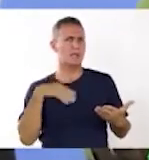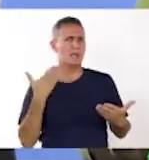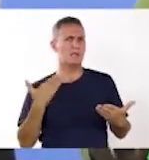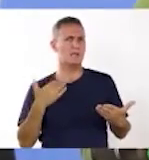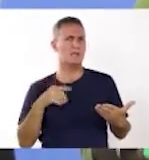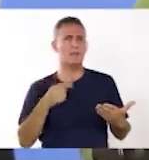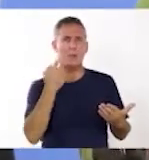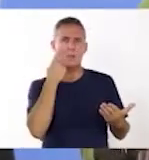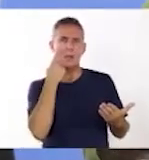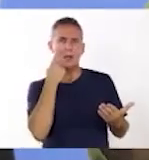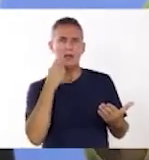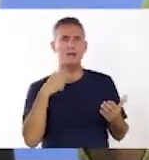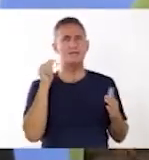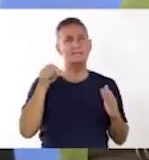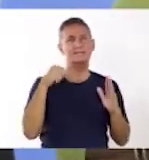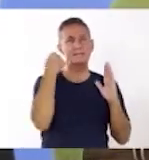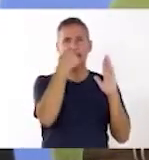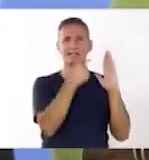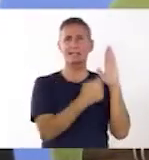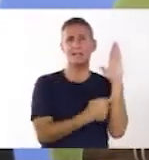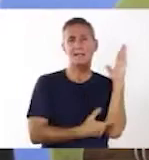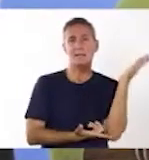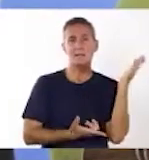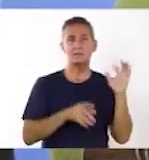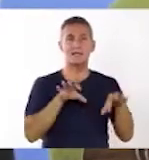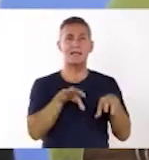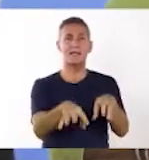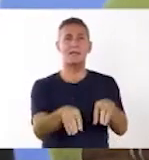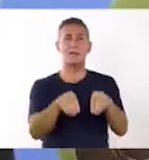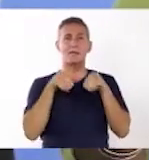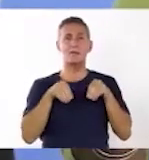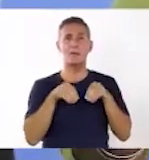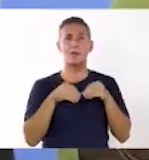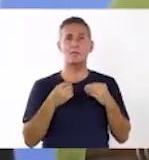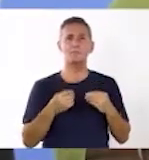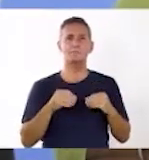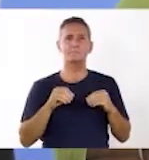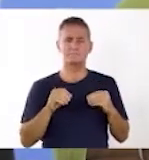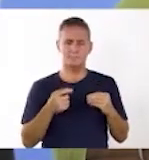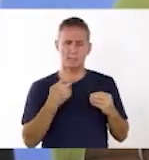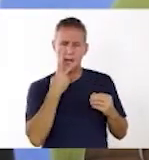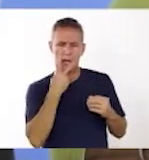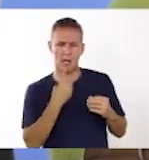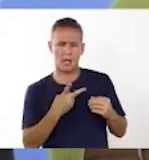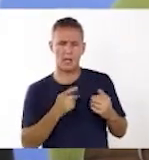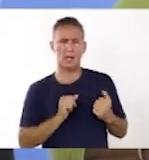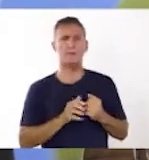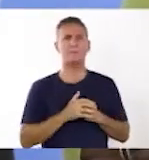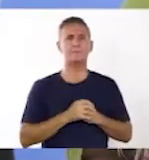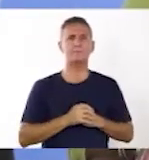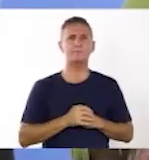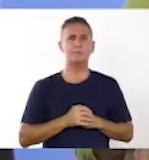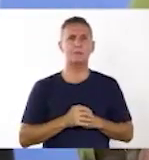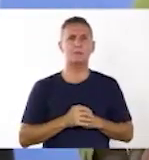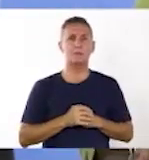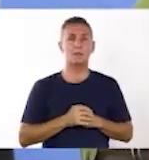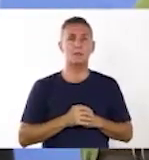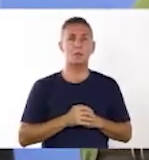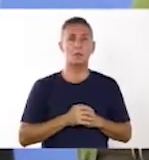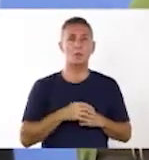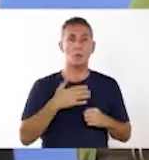qué nos dice para ver si estas características que hemos tomado la encontramos. Dice,